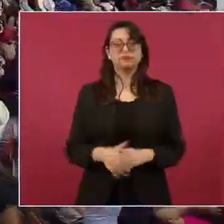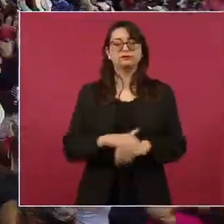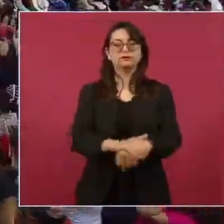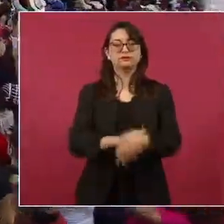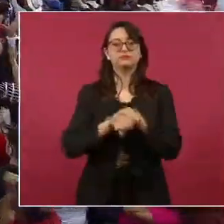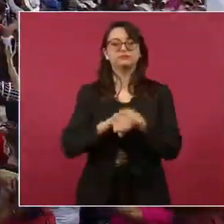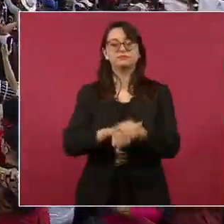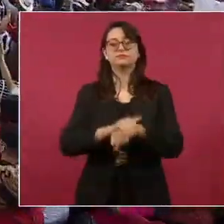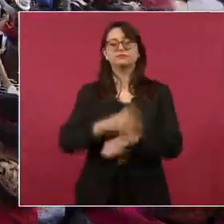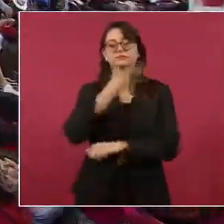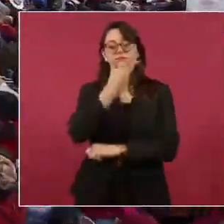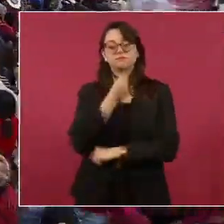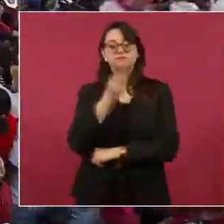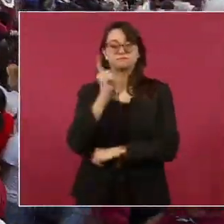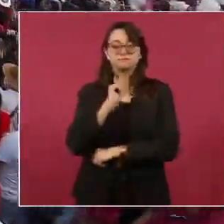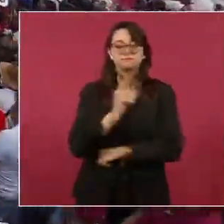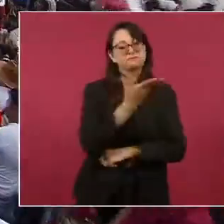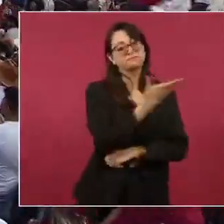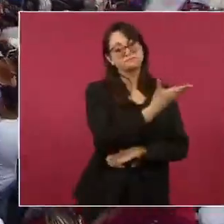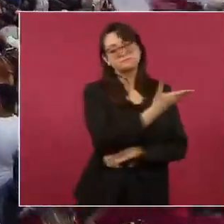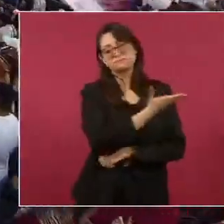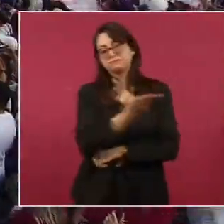Amigas, amigos,